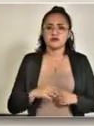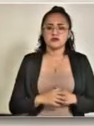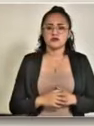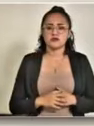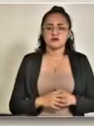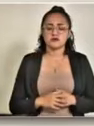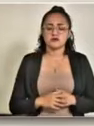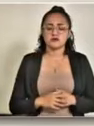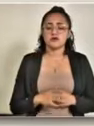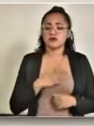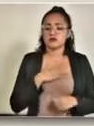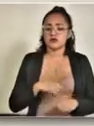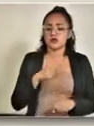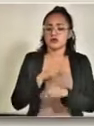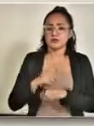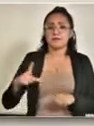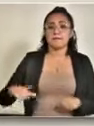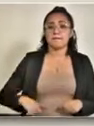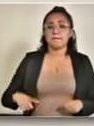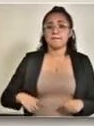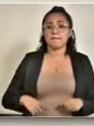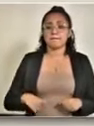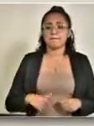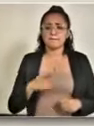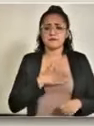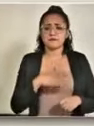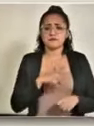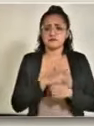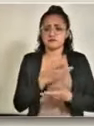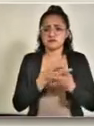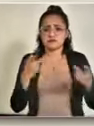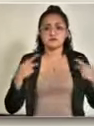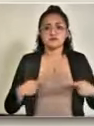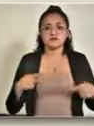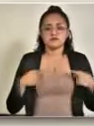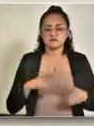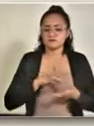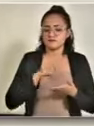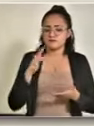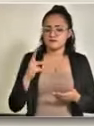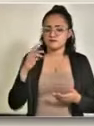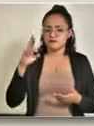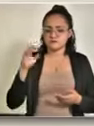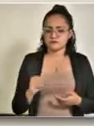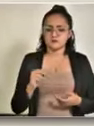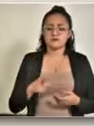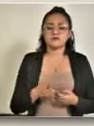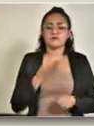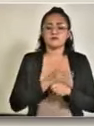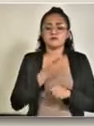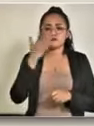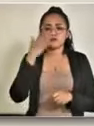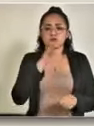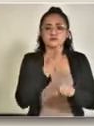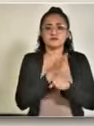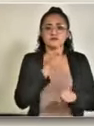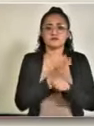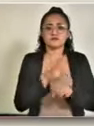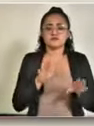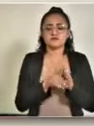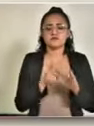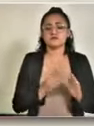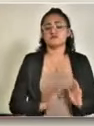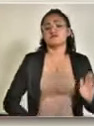Buenos días, gobernador. Buenos días a los presentes. Gracias, Vero. Saber ahora con este repunte si